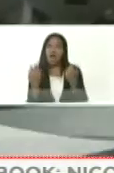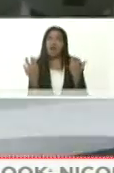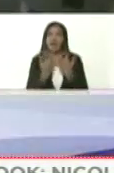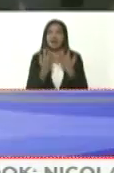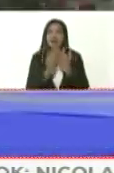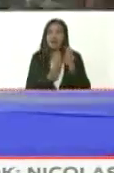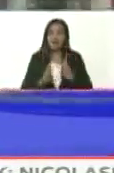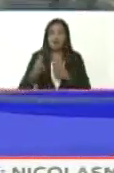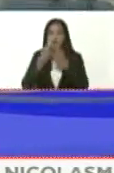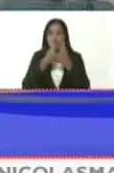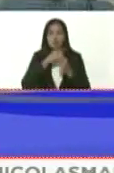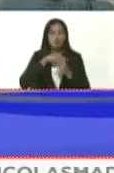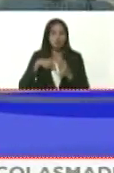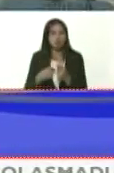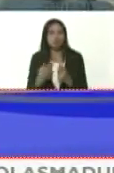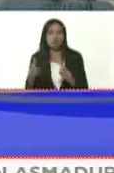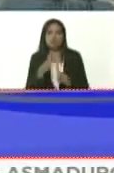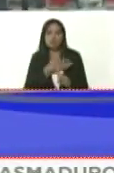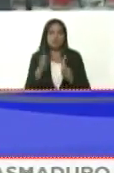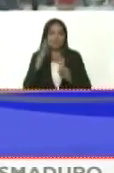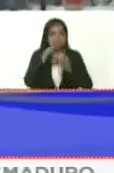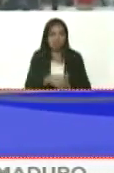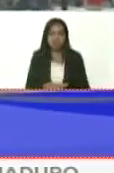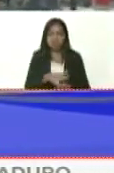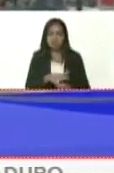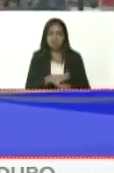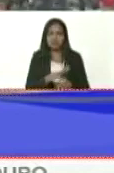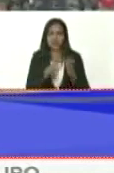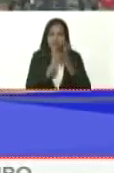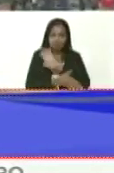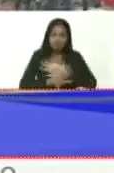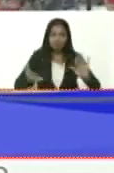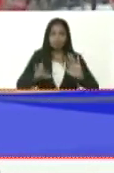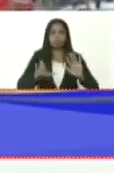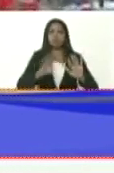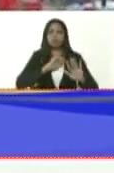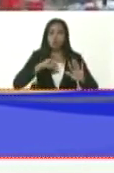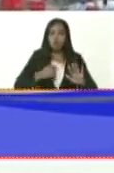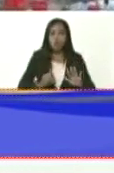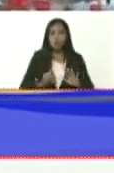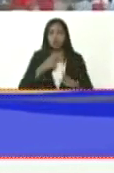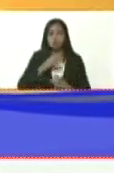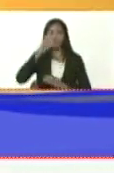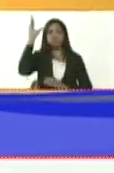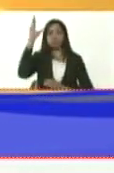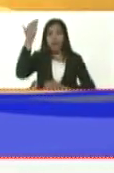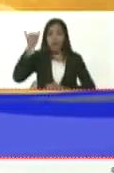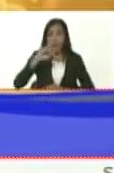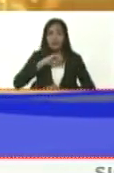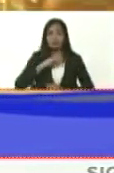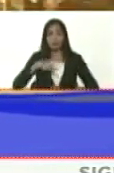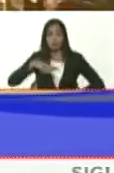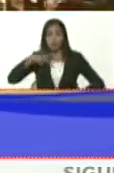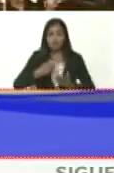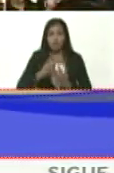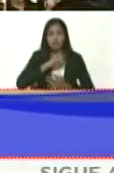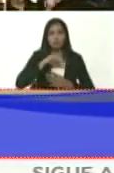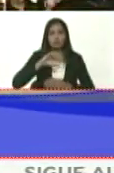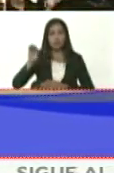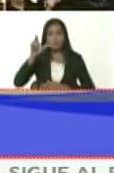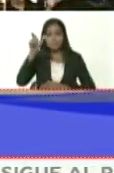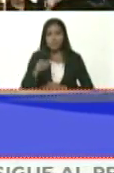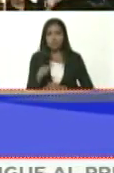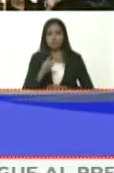que estamos siendo sometidos actualmente. Como usted dice, tenemos la capacidad, tenemos la voluntad de nuestro